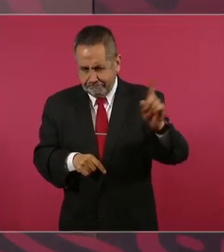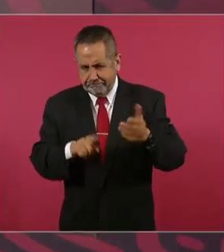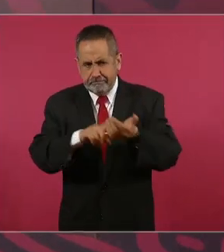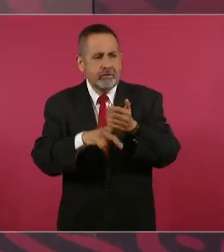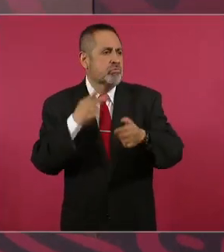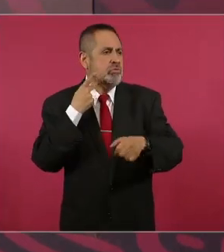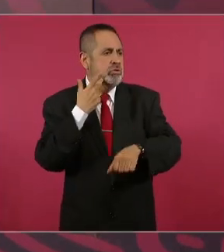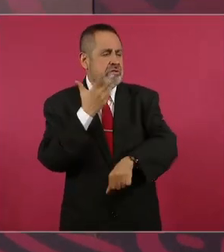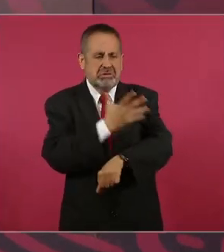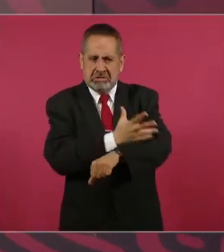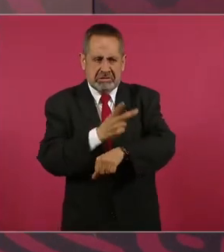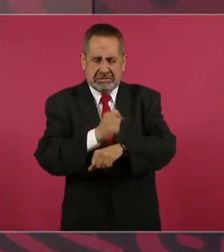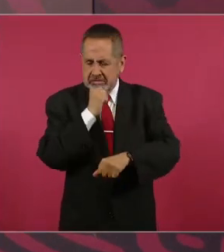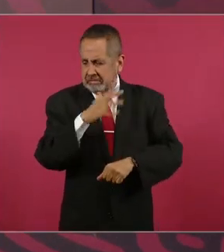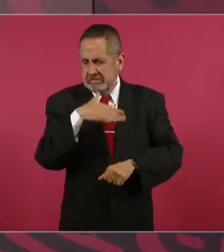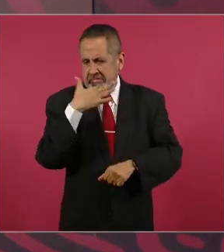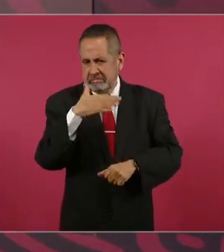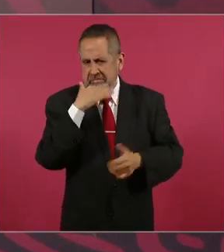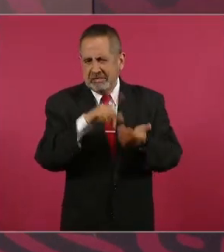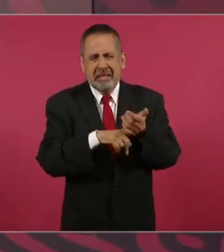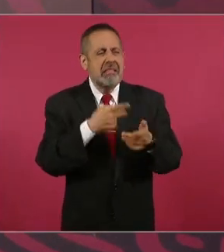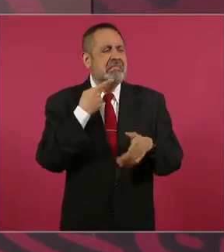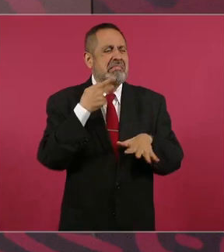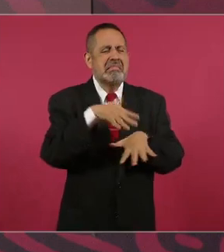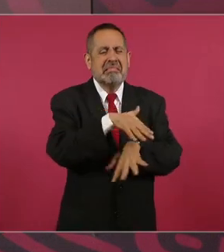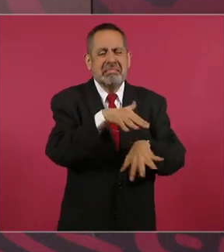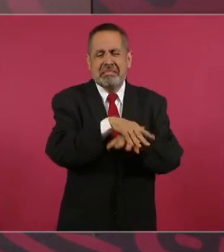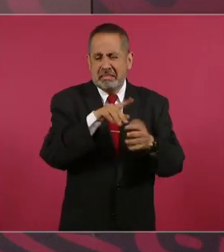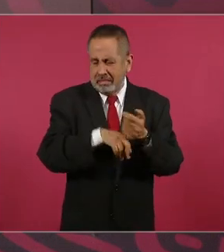deshonestos o de esa politiquería